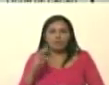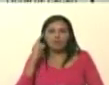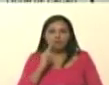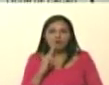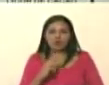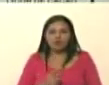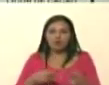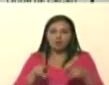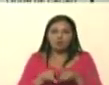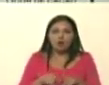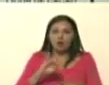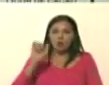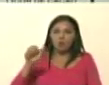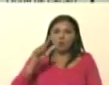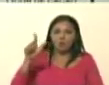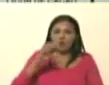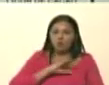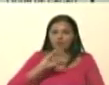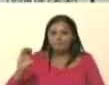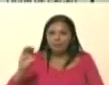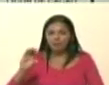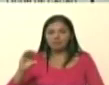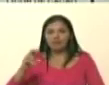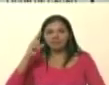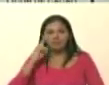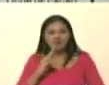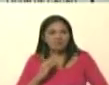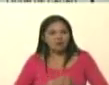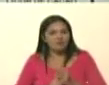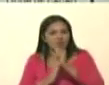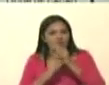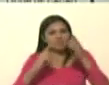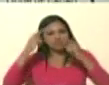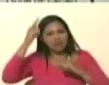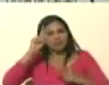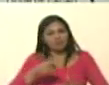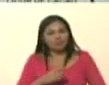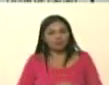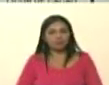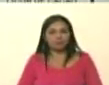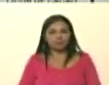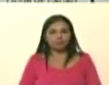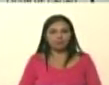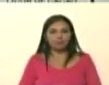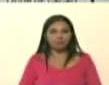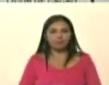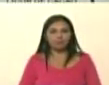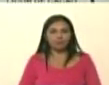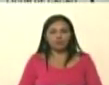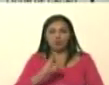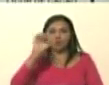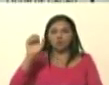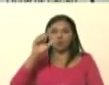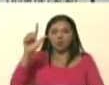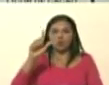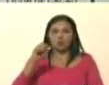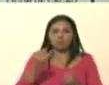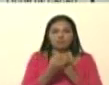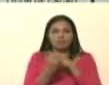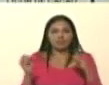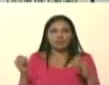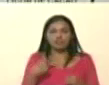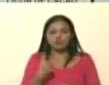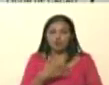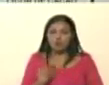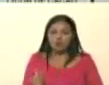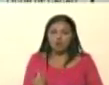julio de patria julio de bolívar julio de chávez julio de independencia así que bueno yo